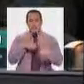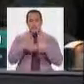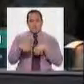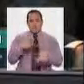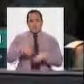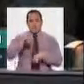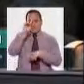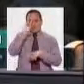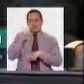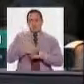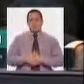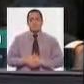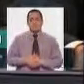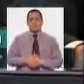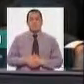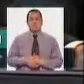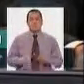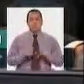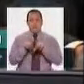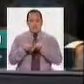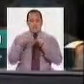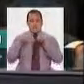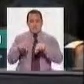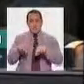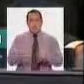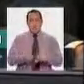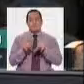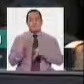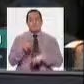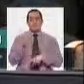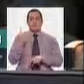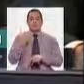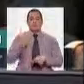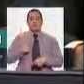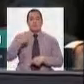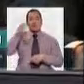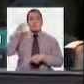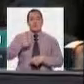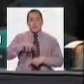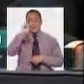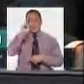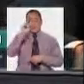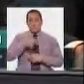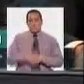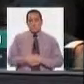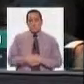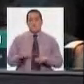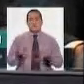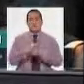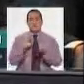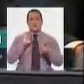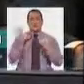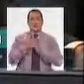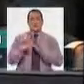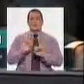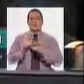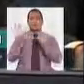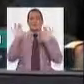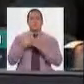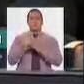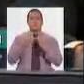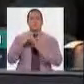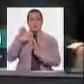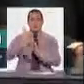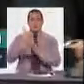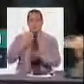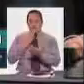en el país. Aquí solamente estamos pensando en el Perú y no en otra cuestión